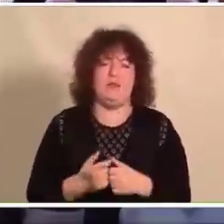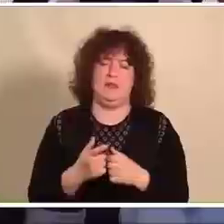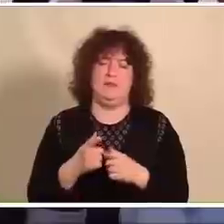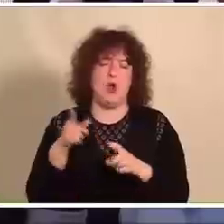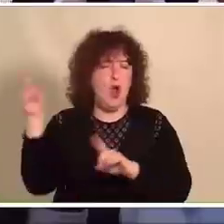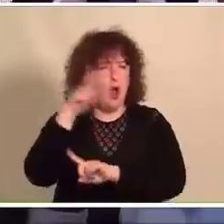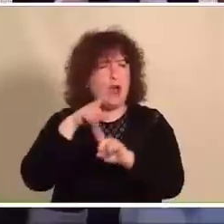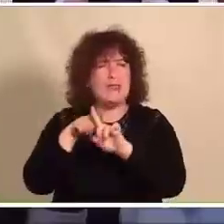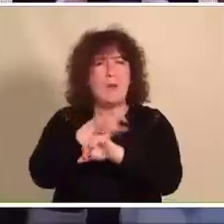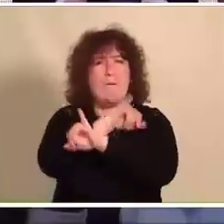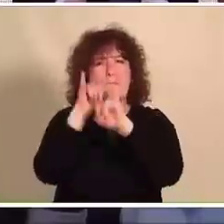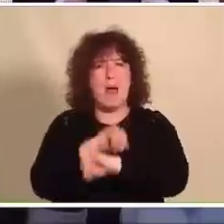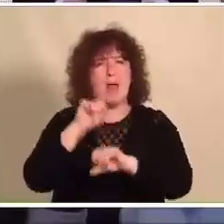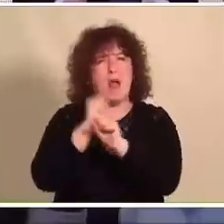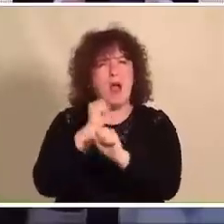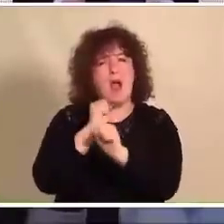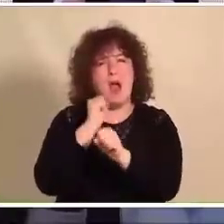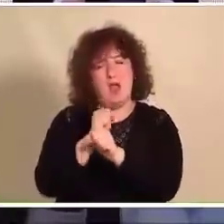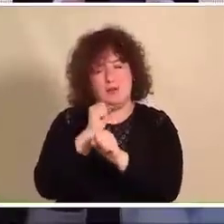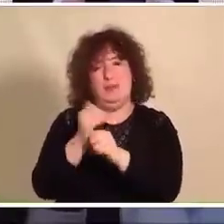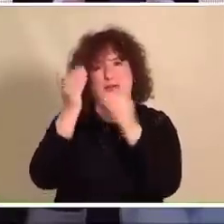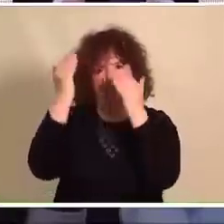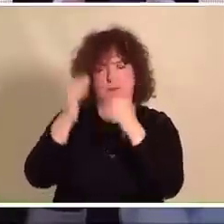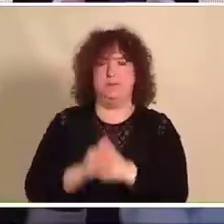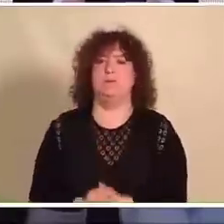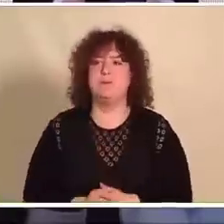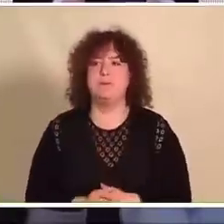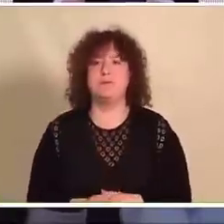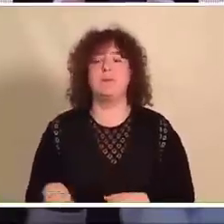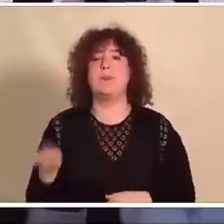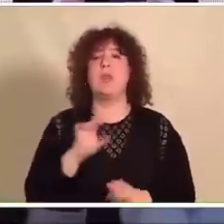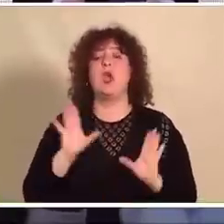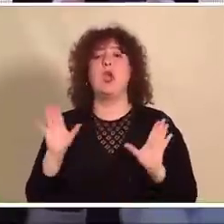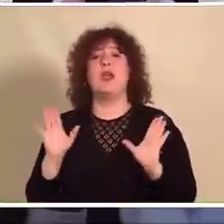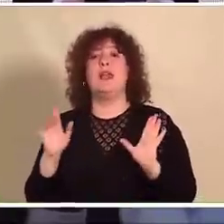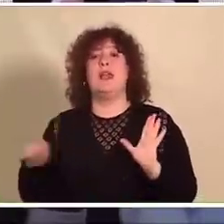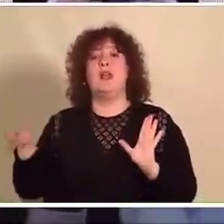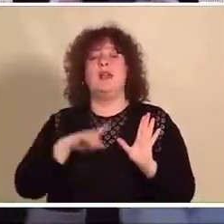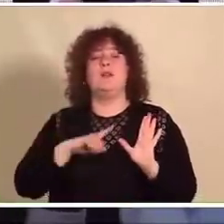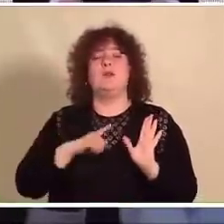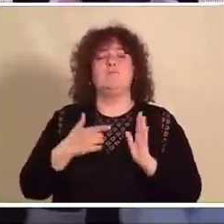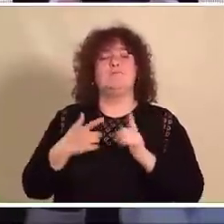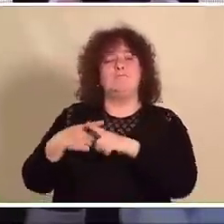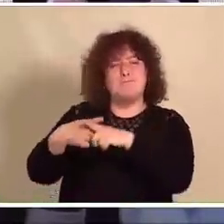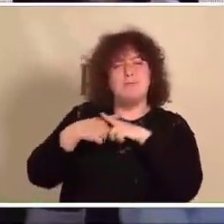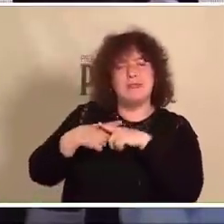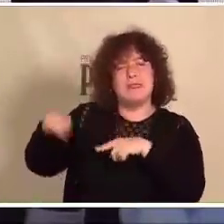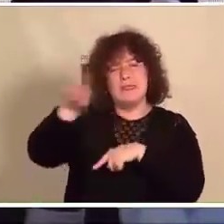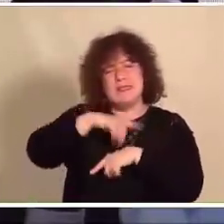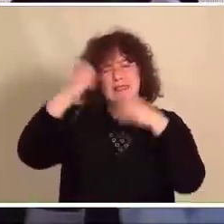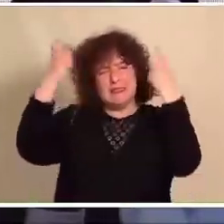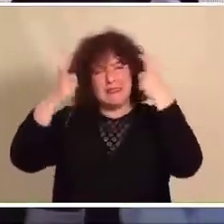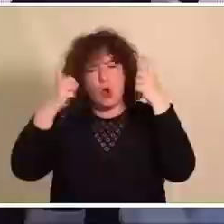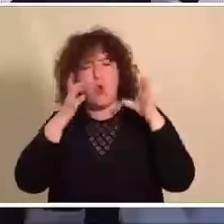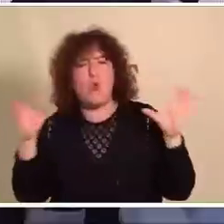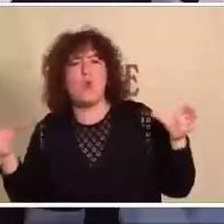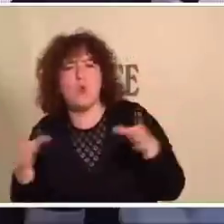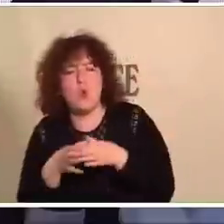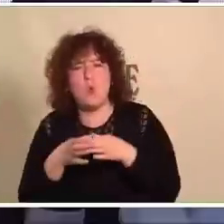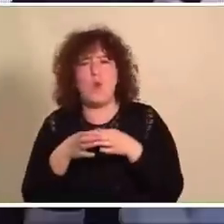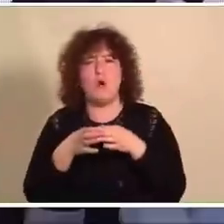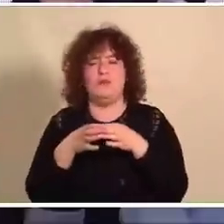las representantes de las fuerzas aliadas con las que estamos construyendo el bloque de gobernabilidad democrático en el